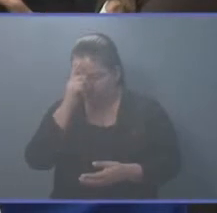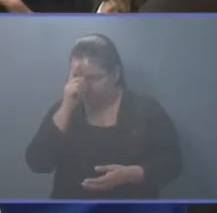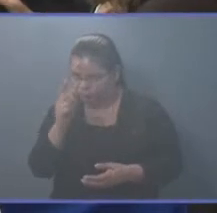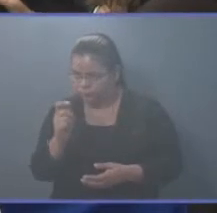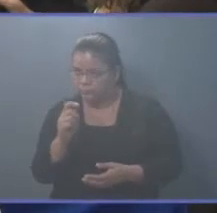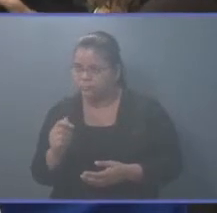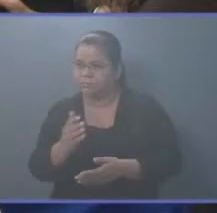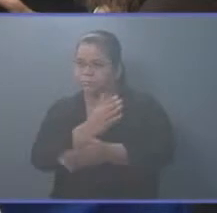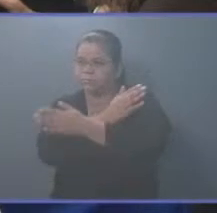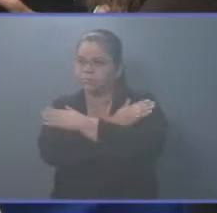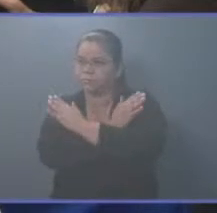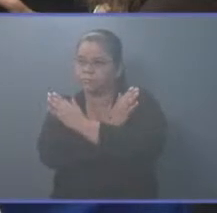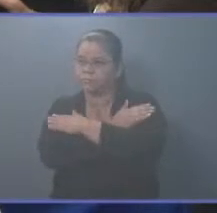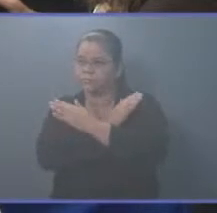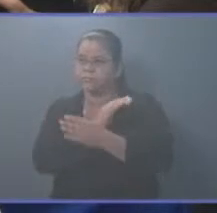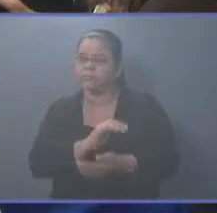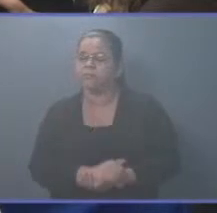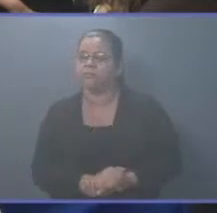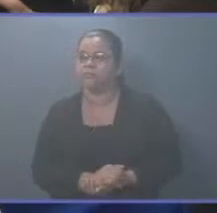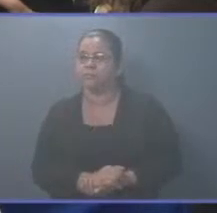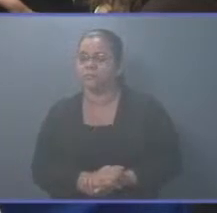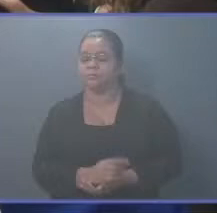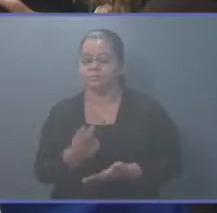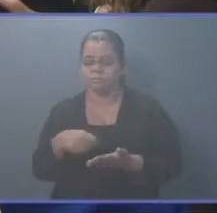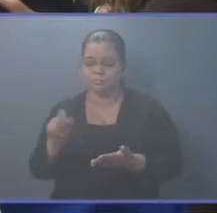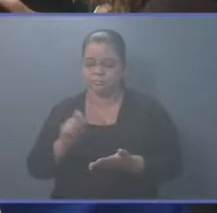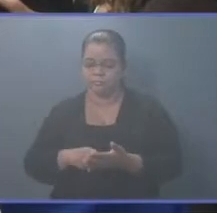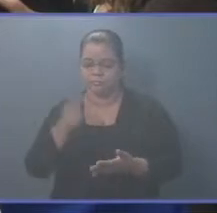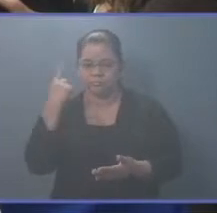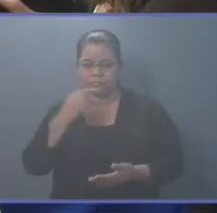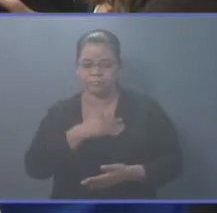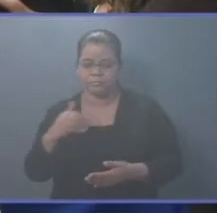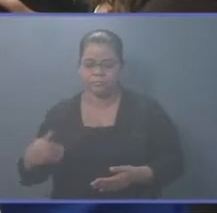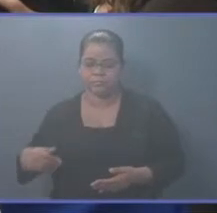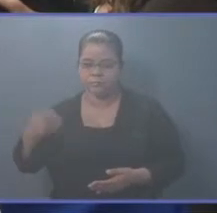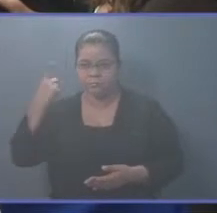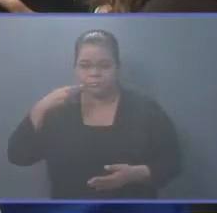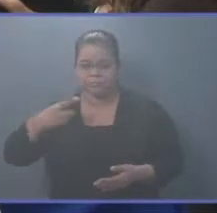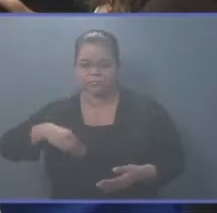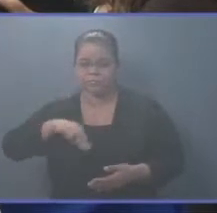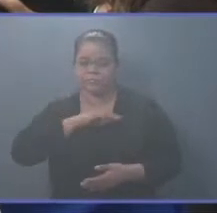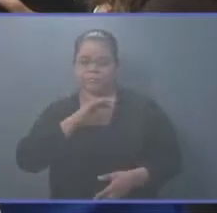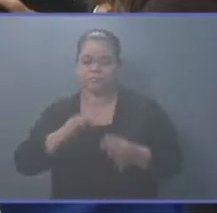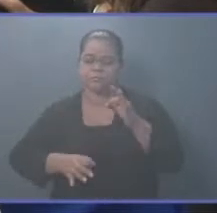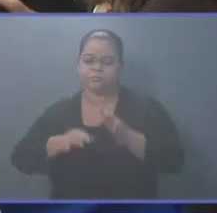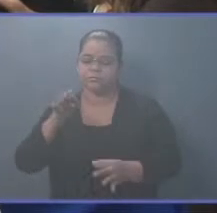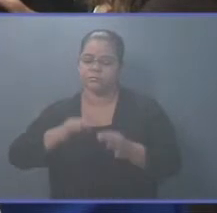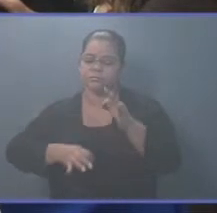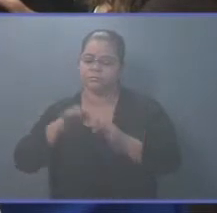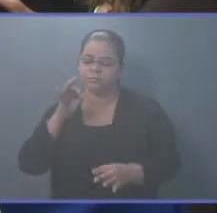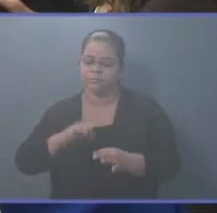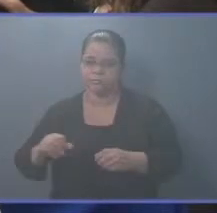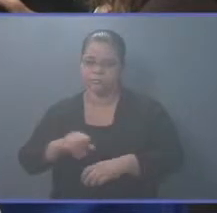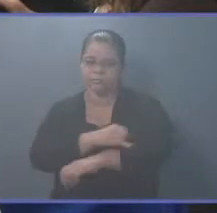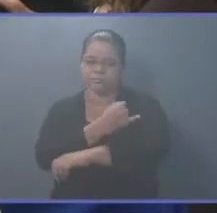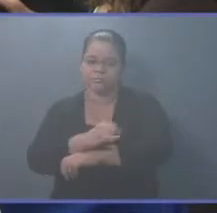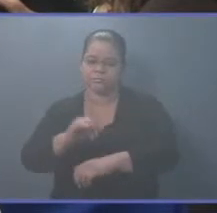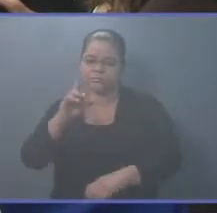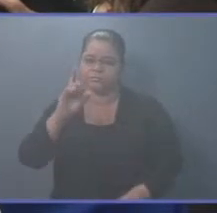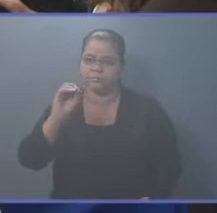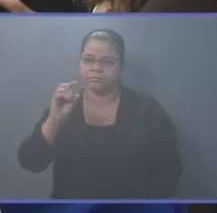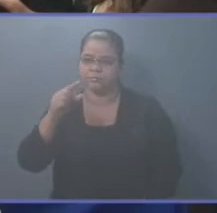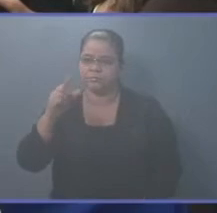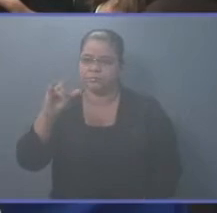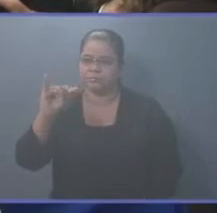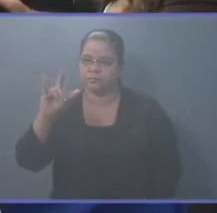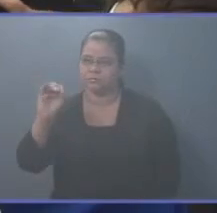alta estima y distinguida consideración, y firma el señor Ministro de Justicia y Seguridad Pública, ingeniero Rogelio Eduardo